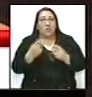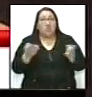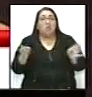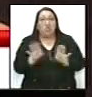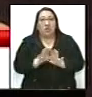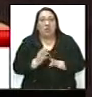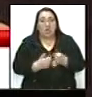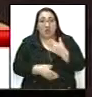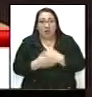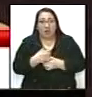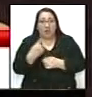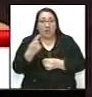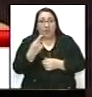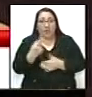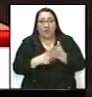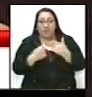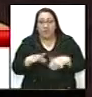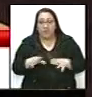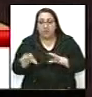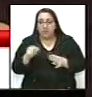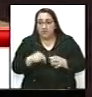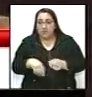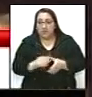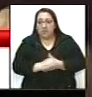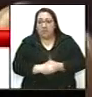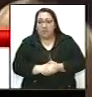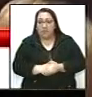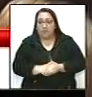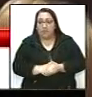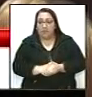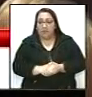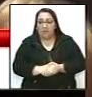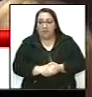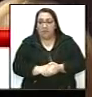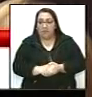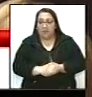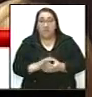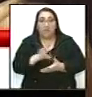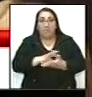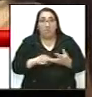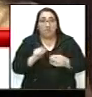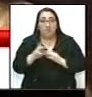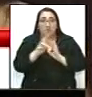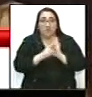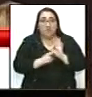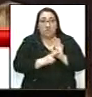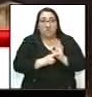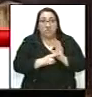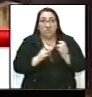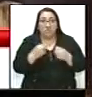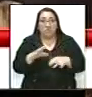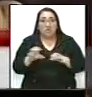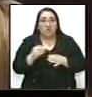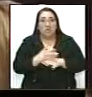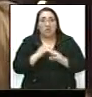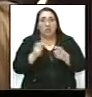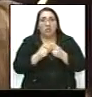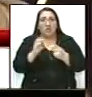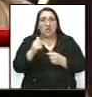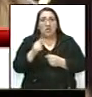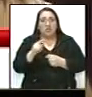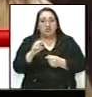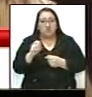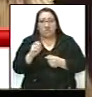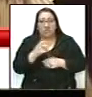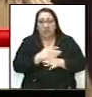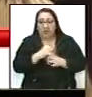bloqueada, lo único que se va a hacer acá es excluir a las regiones de poca población, como lo está haciendo el congresista Castro, y ayer lo hemos